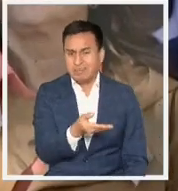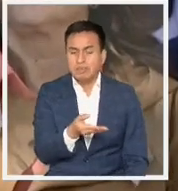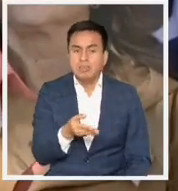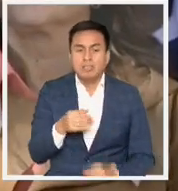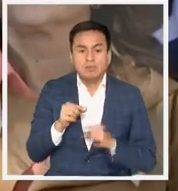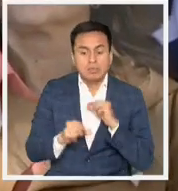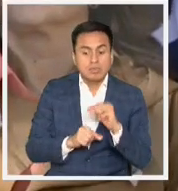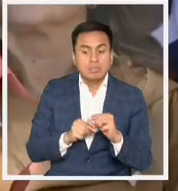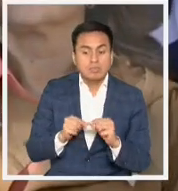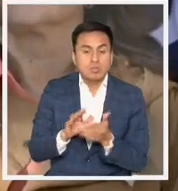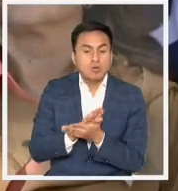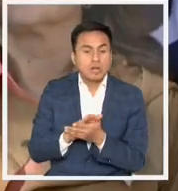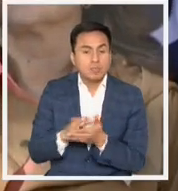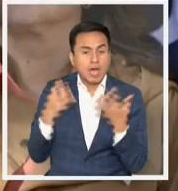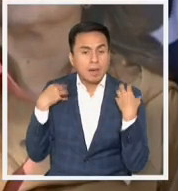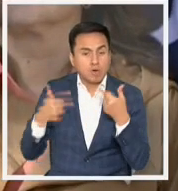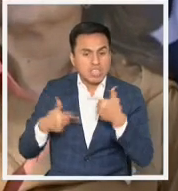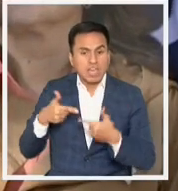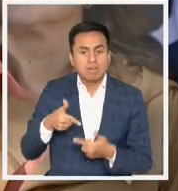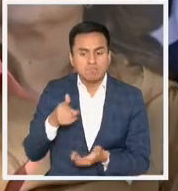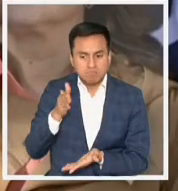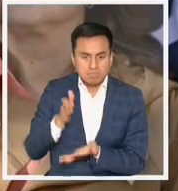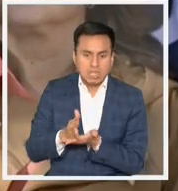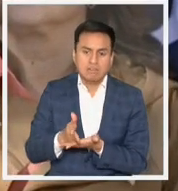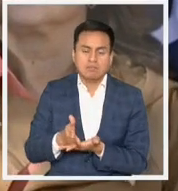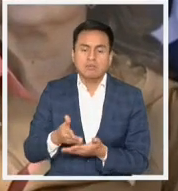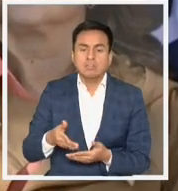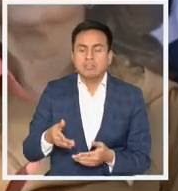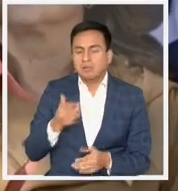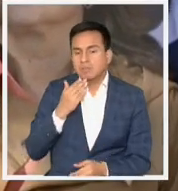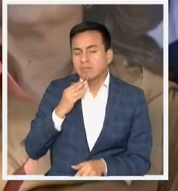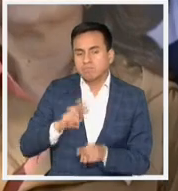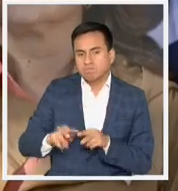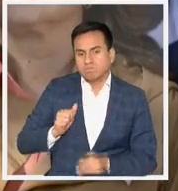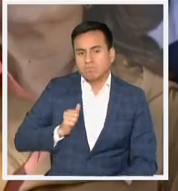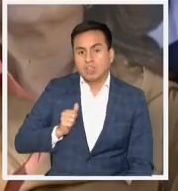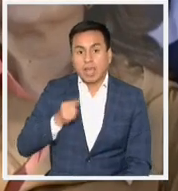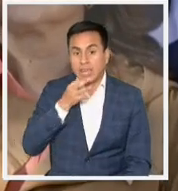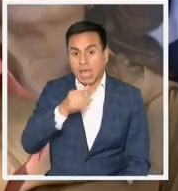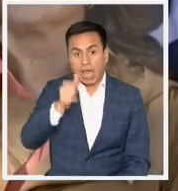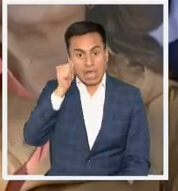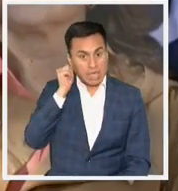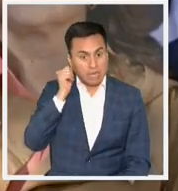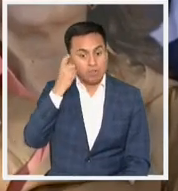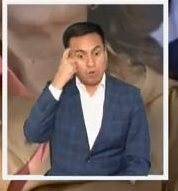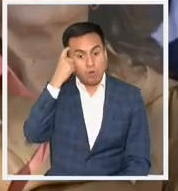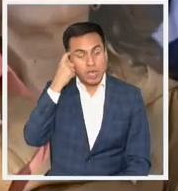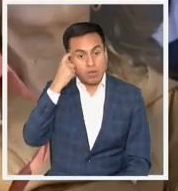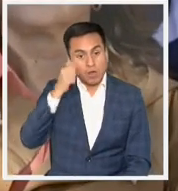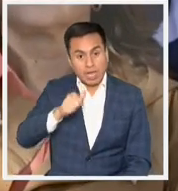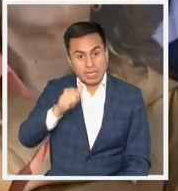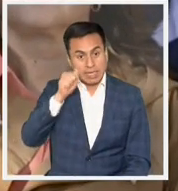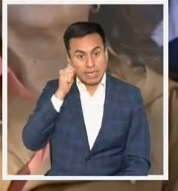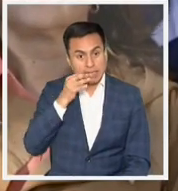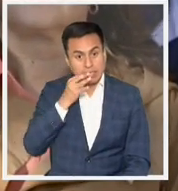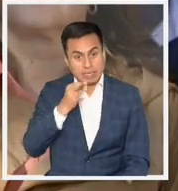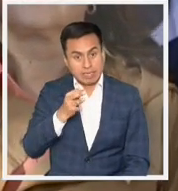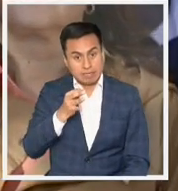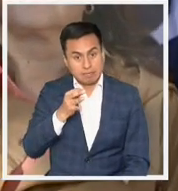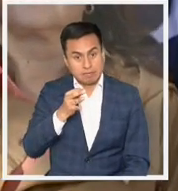la medida en que amerite responsabilidad política, se hará valer esa responsabilidad política. Lo que dije ayer, y que creo que es